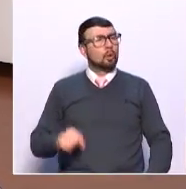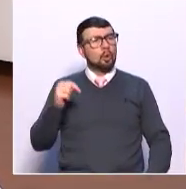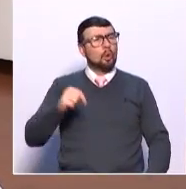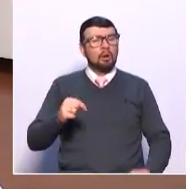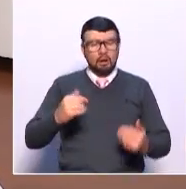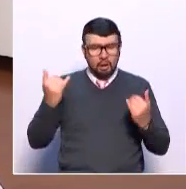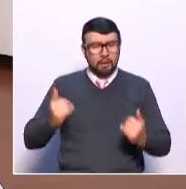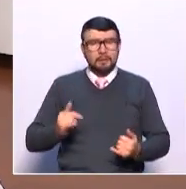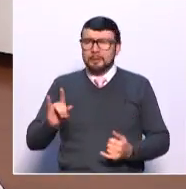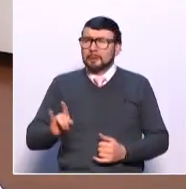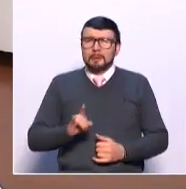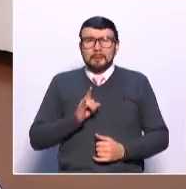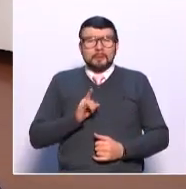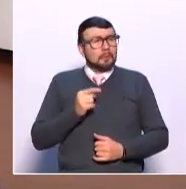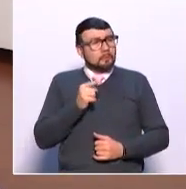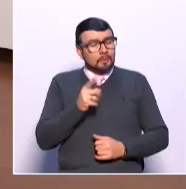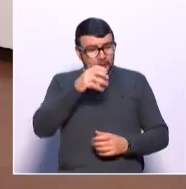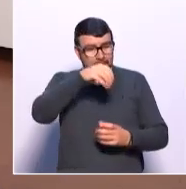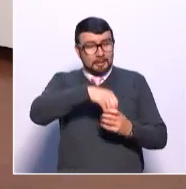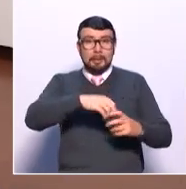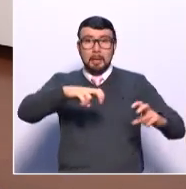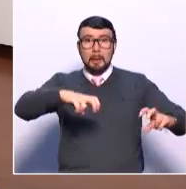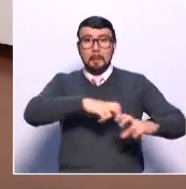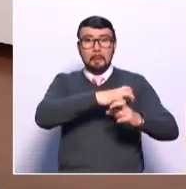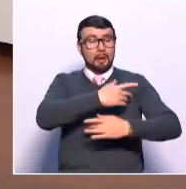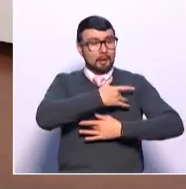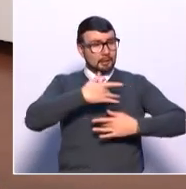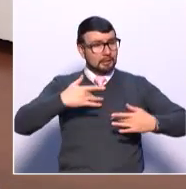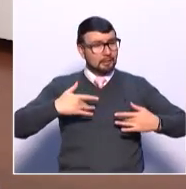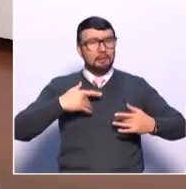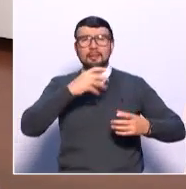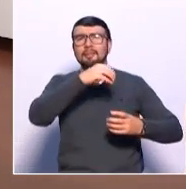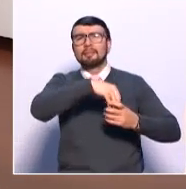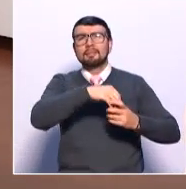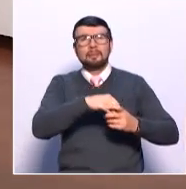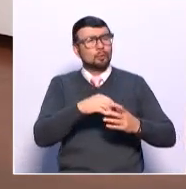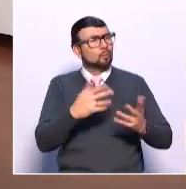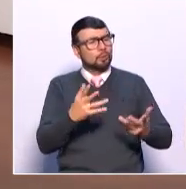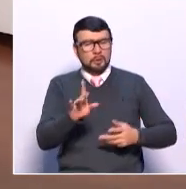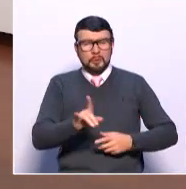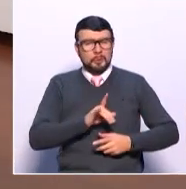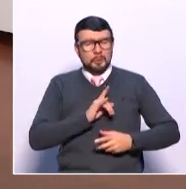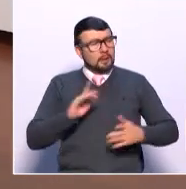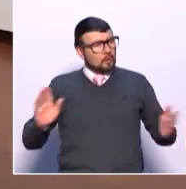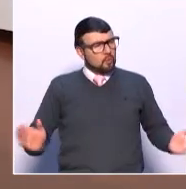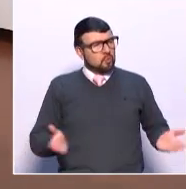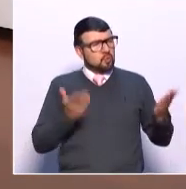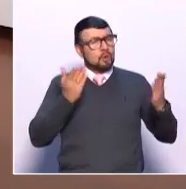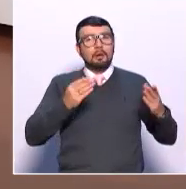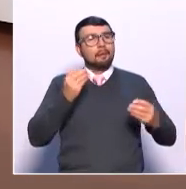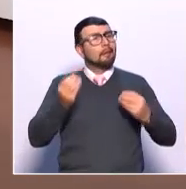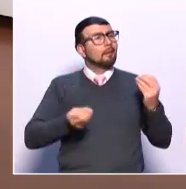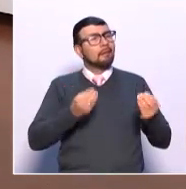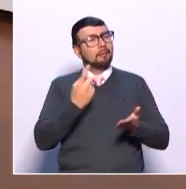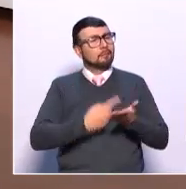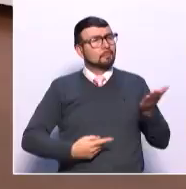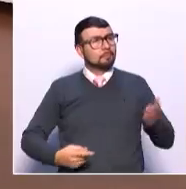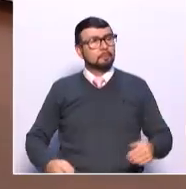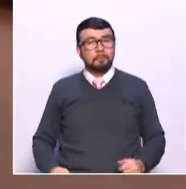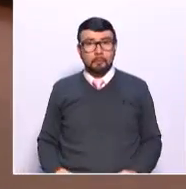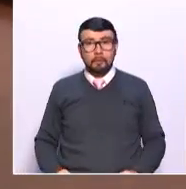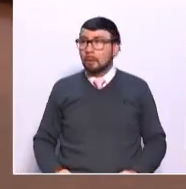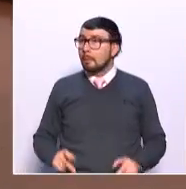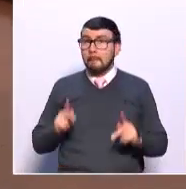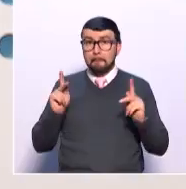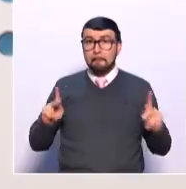día en sus centros de medicina en sus parques de medicina pues yo creo que la gente lo que está más